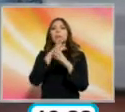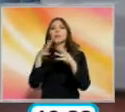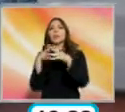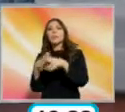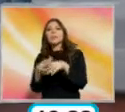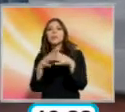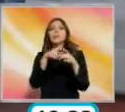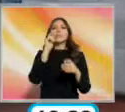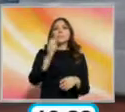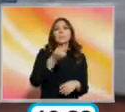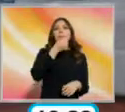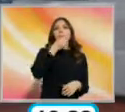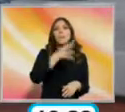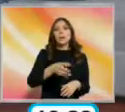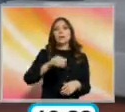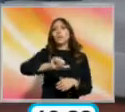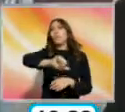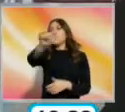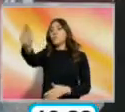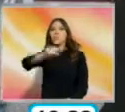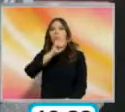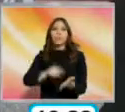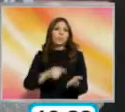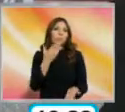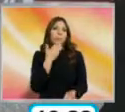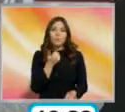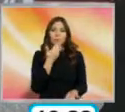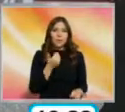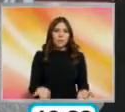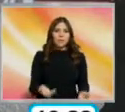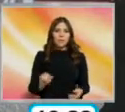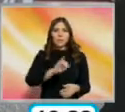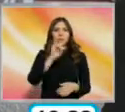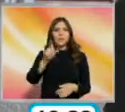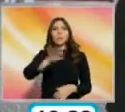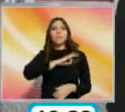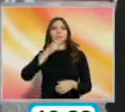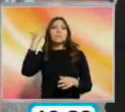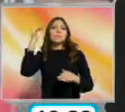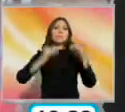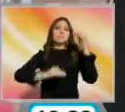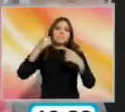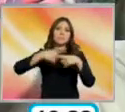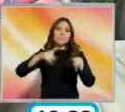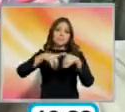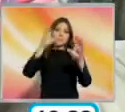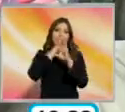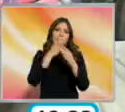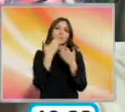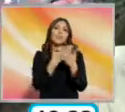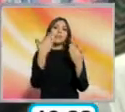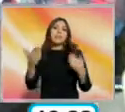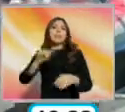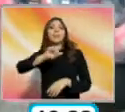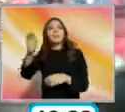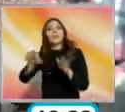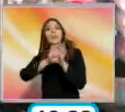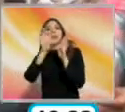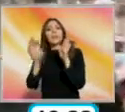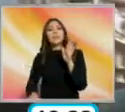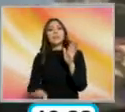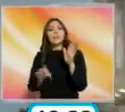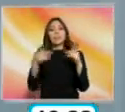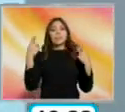es ahí. una maravilla. Que no las vas a eso. conseguir. No, No hay discografía. no la vas a conseguir en otro lado. Ahora, por ejemplo, a los clavadazos de la